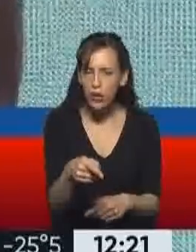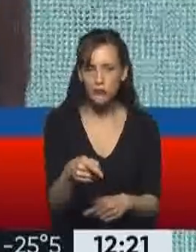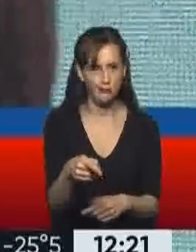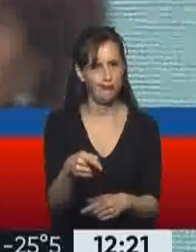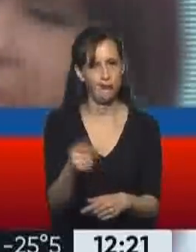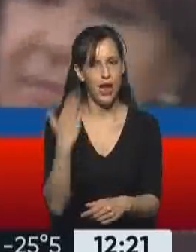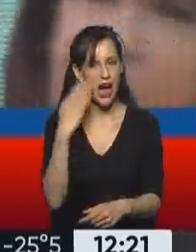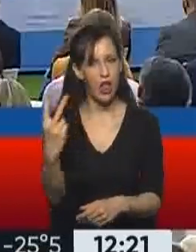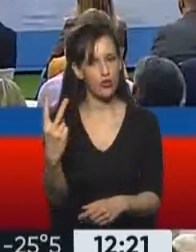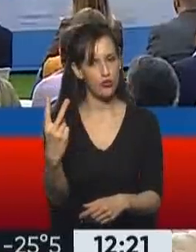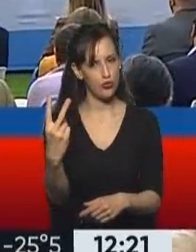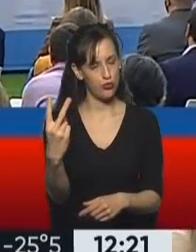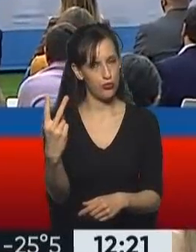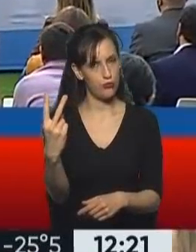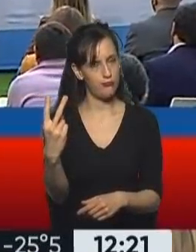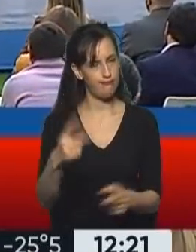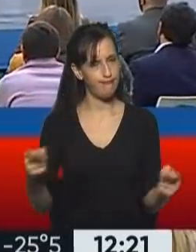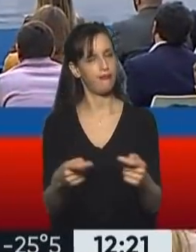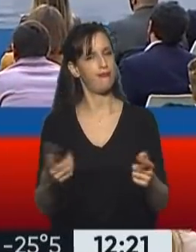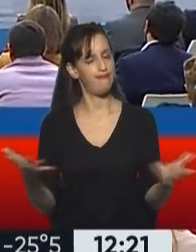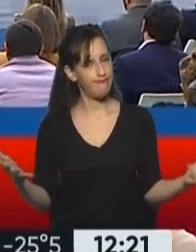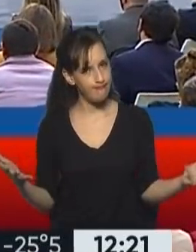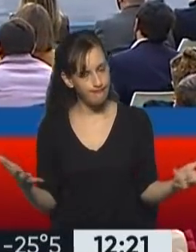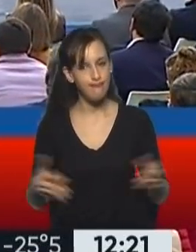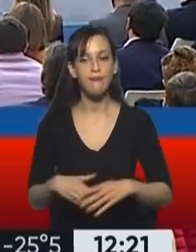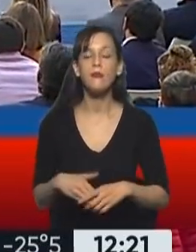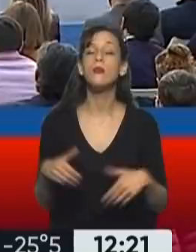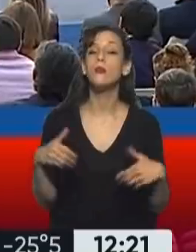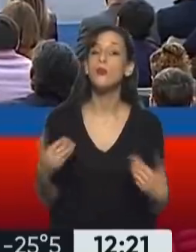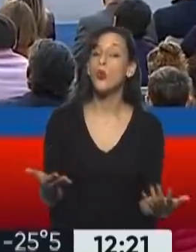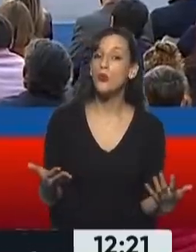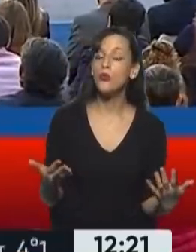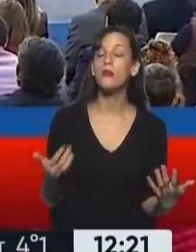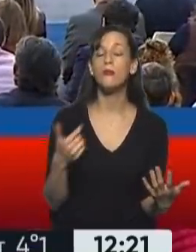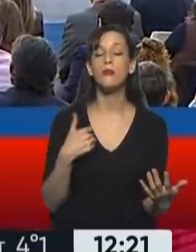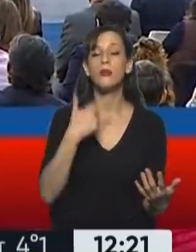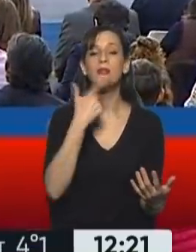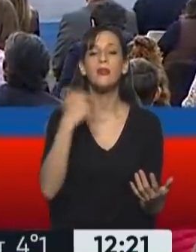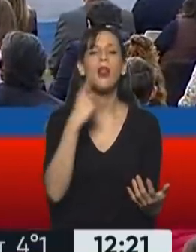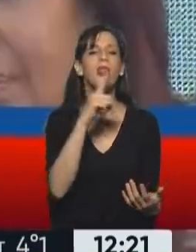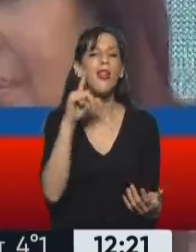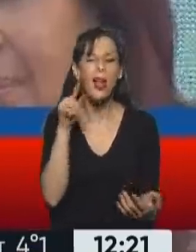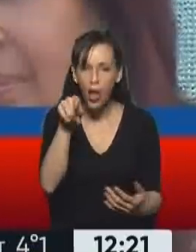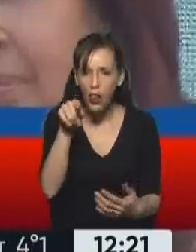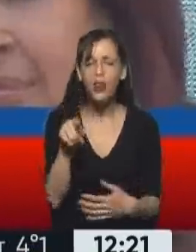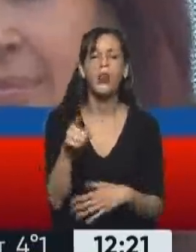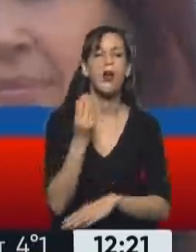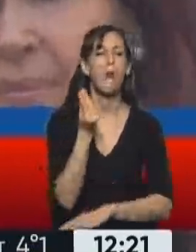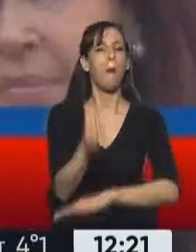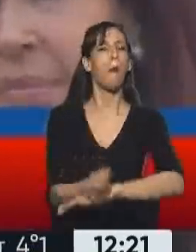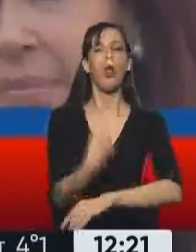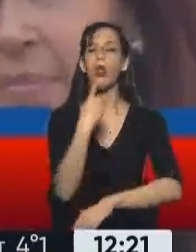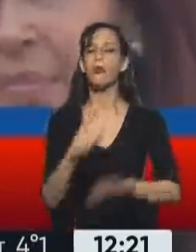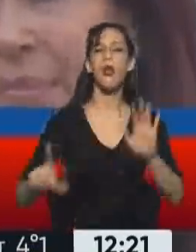Votaron en contra. Entonces yo lo escuchaba a Santilli hablar de una ley de diputado